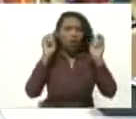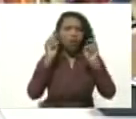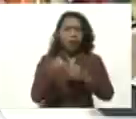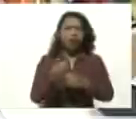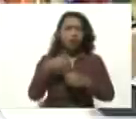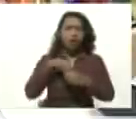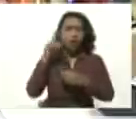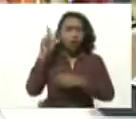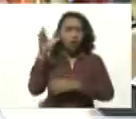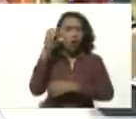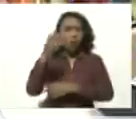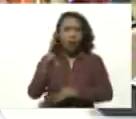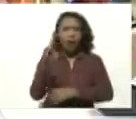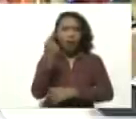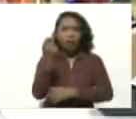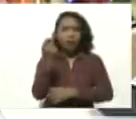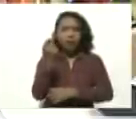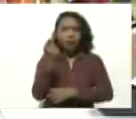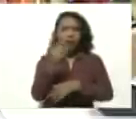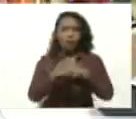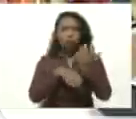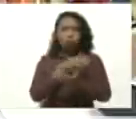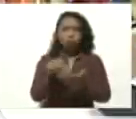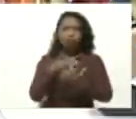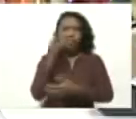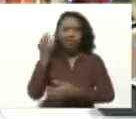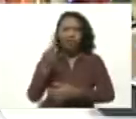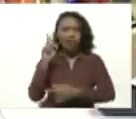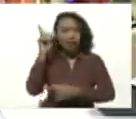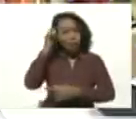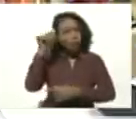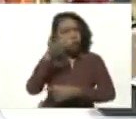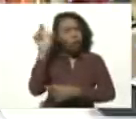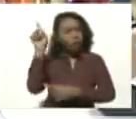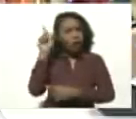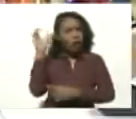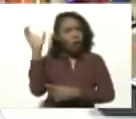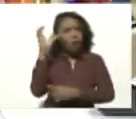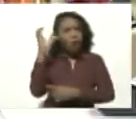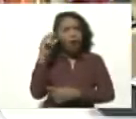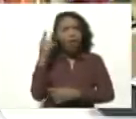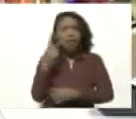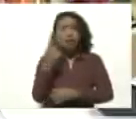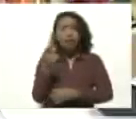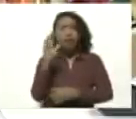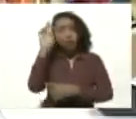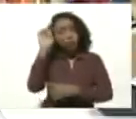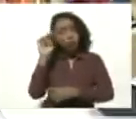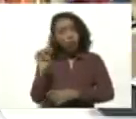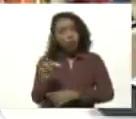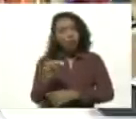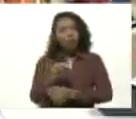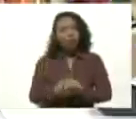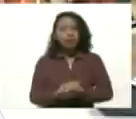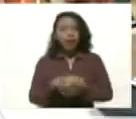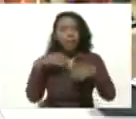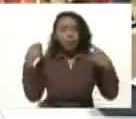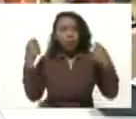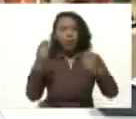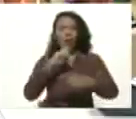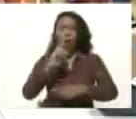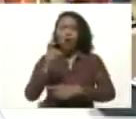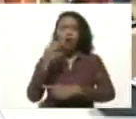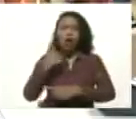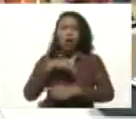internos de Colombia, jamás, de los problemas reales del pueblo de Colombia. Él declara todos los días promoviendo odio